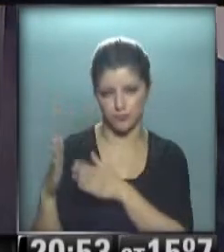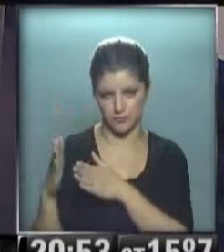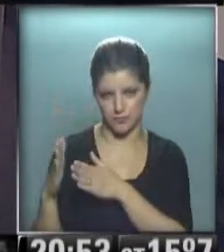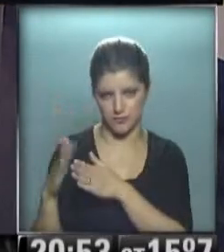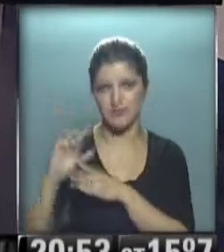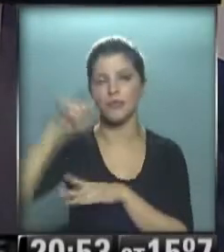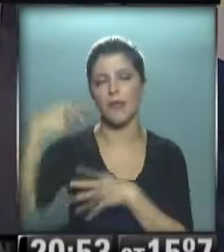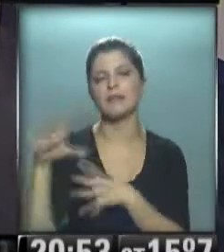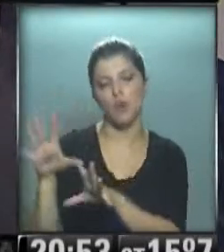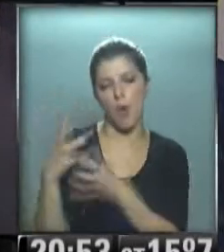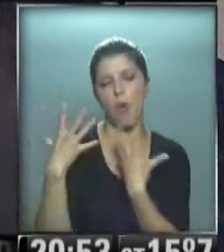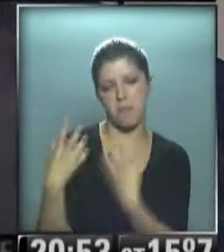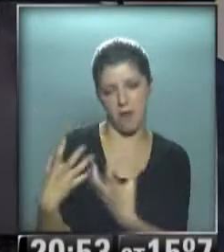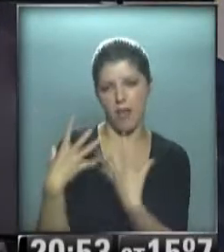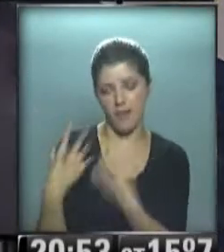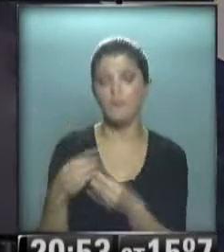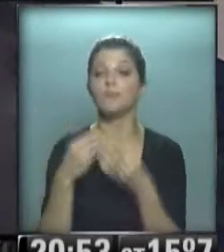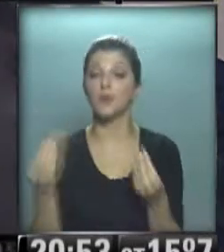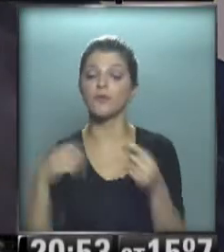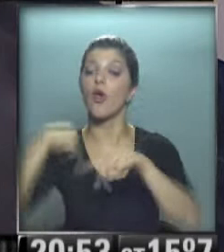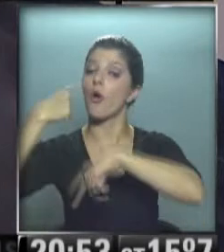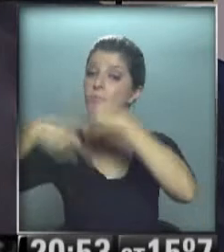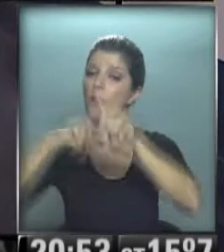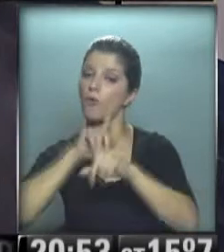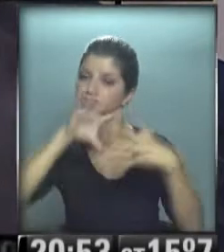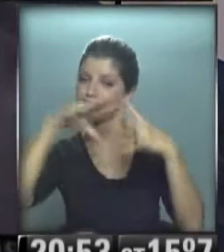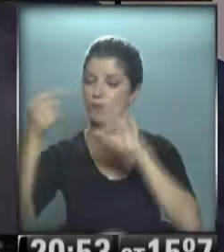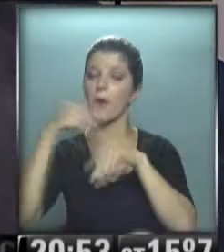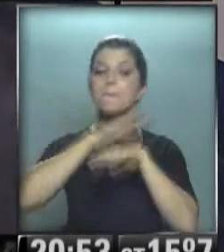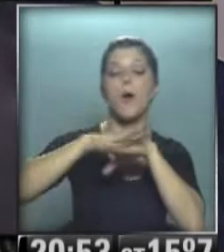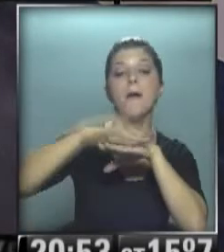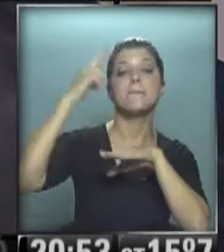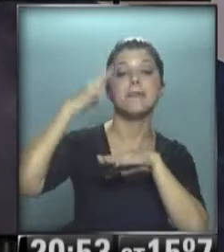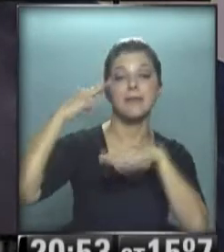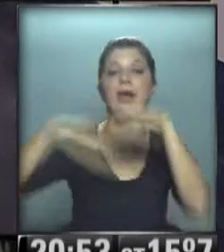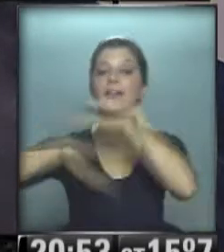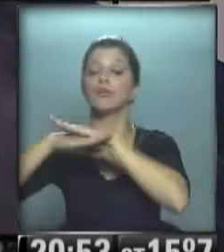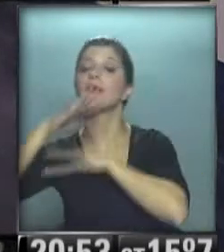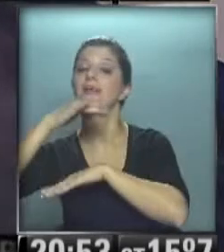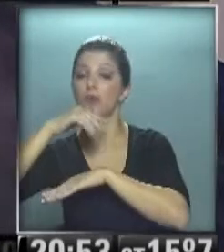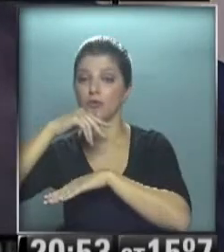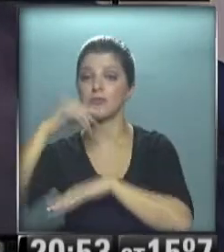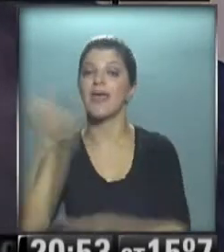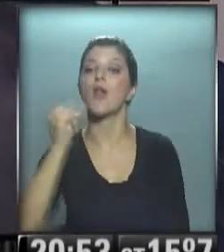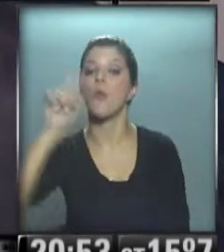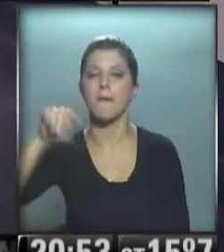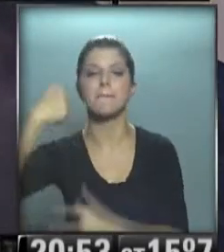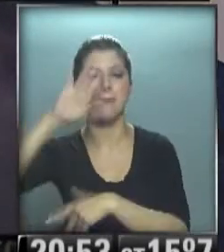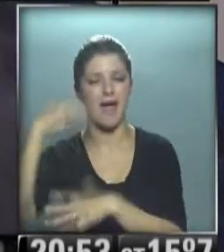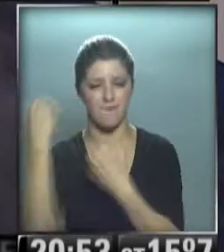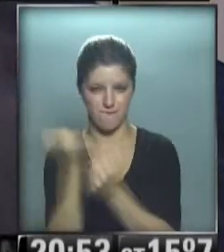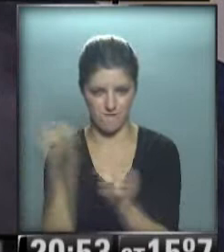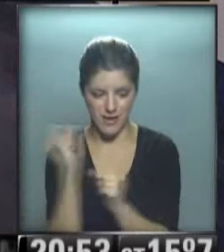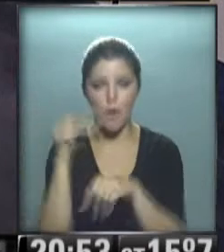aportando mucha humedad a la región. Por lo tanto, seguiremos con nubosidad variable. 9 la mínima, 14 grados la temperatura máxima y un poquito más fresco el jueves, 7 la